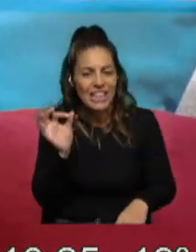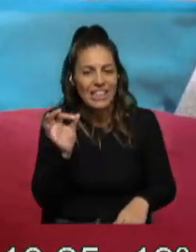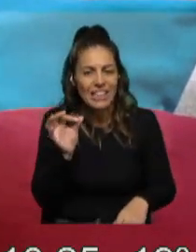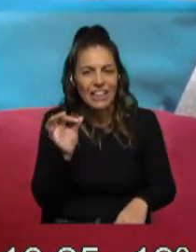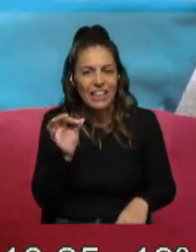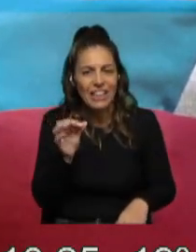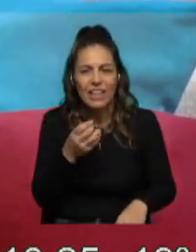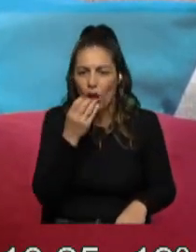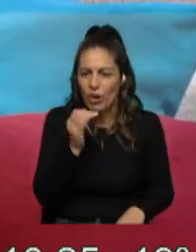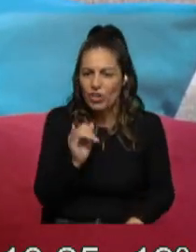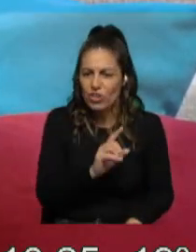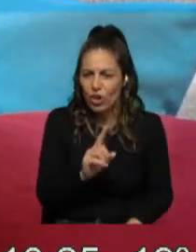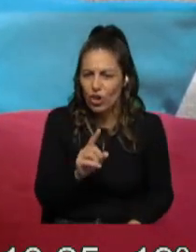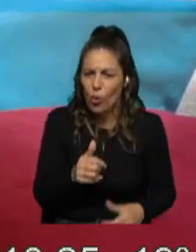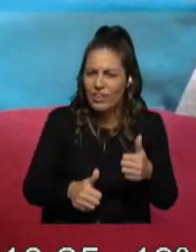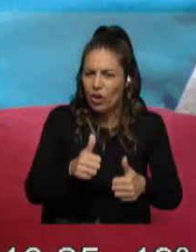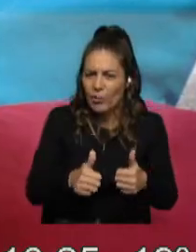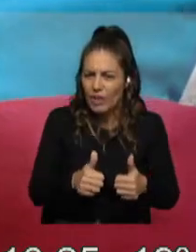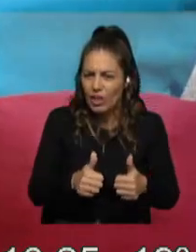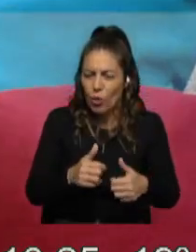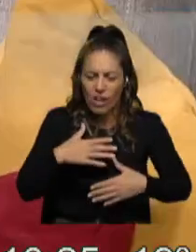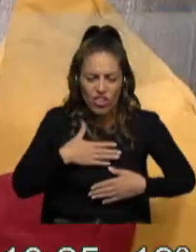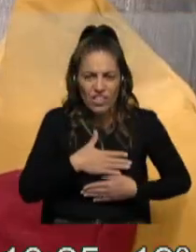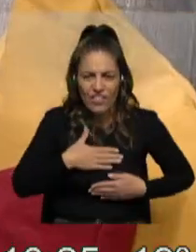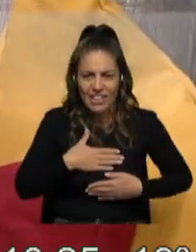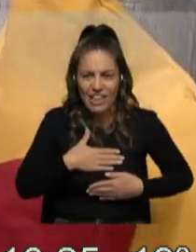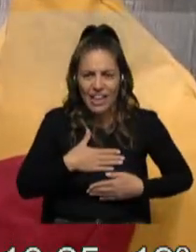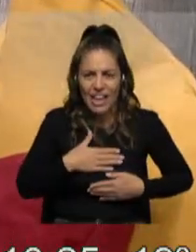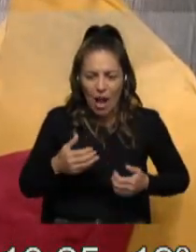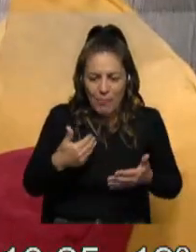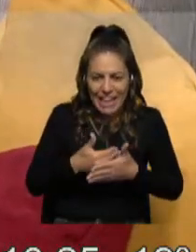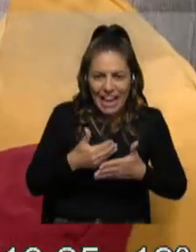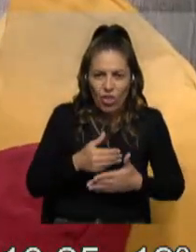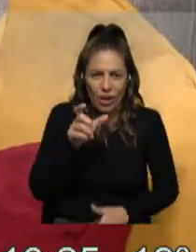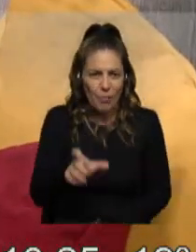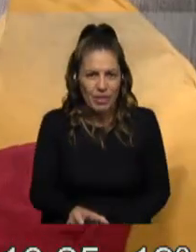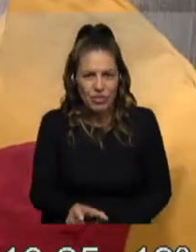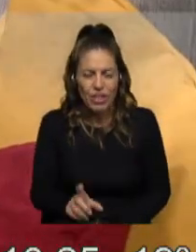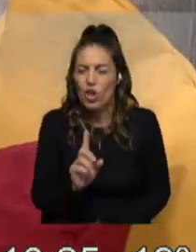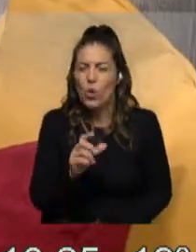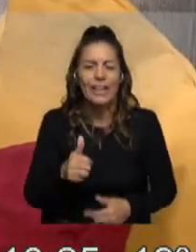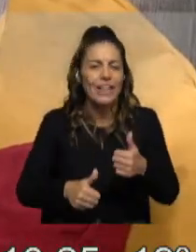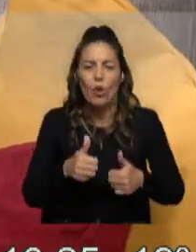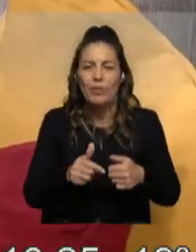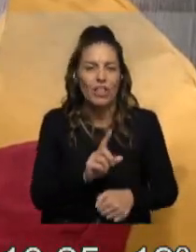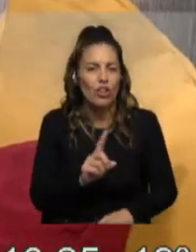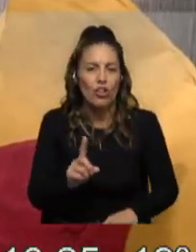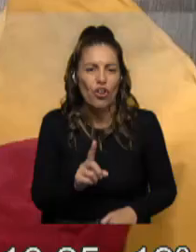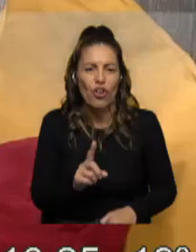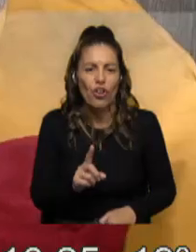¿es algo que está bueno o te está compitiendo? No, en realidad no es que está compitiendo, lo que está tratando